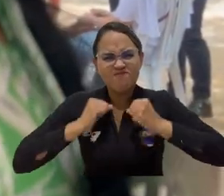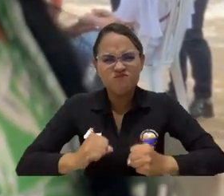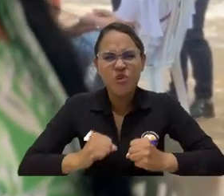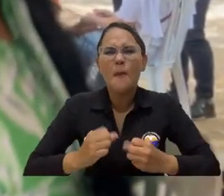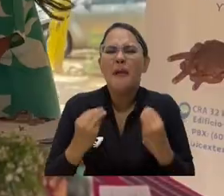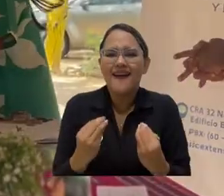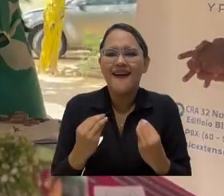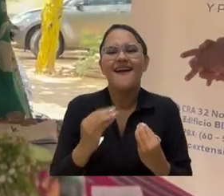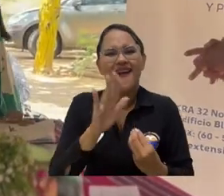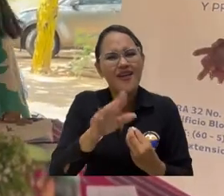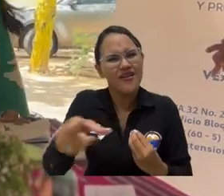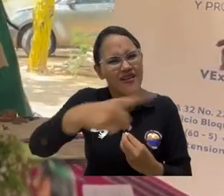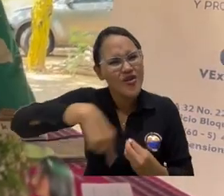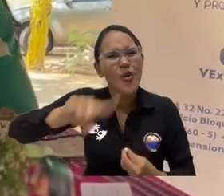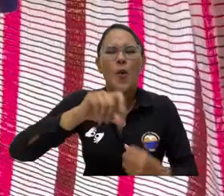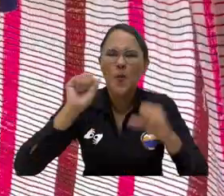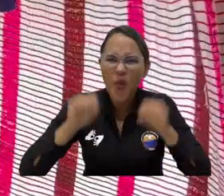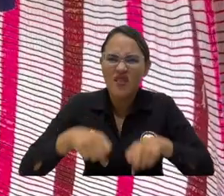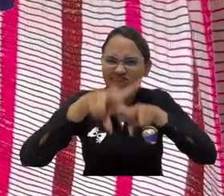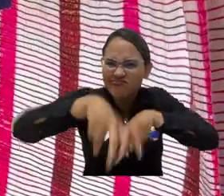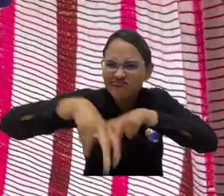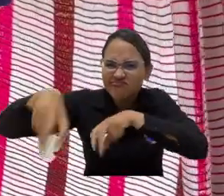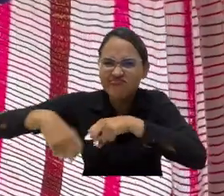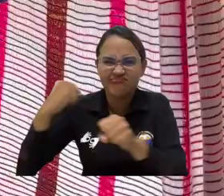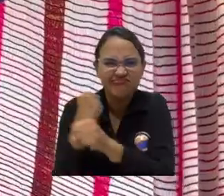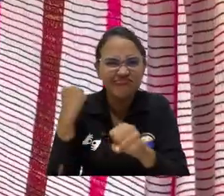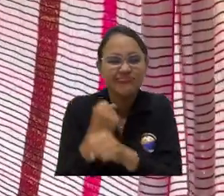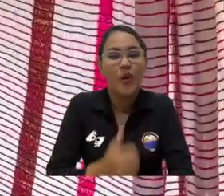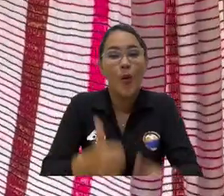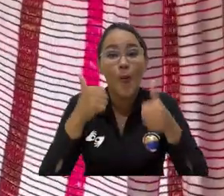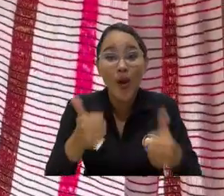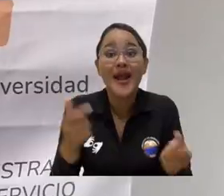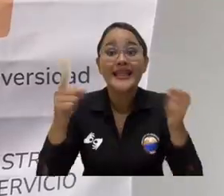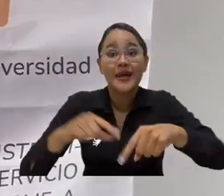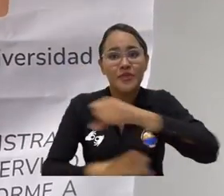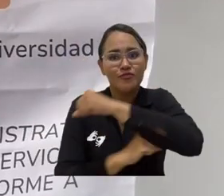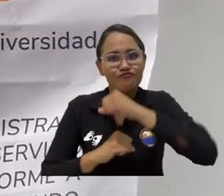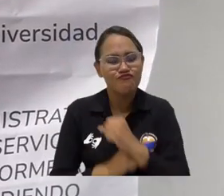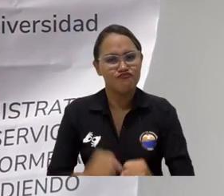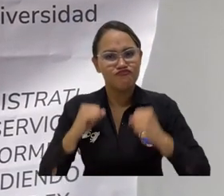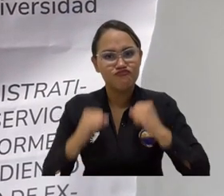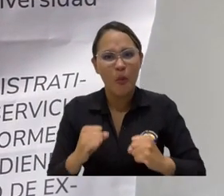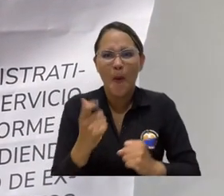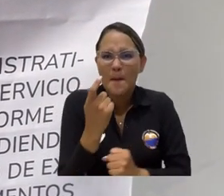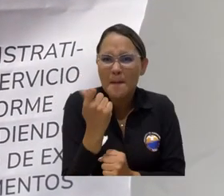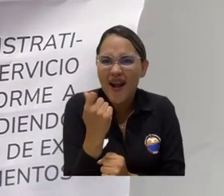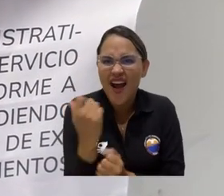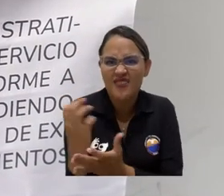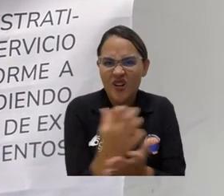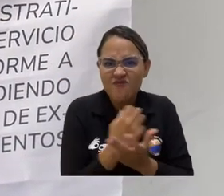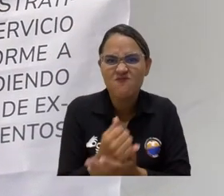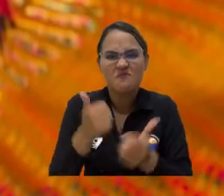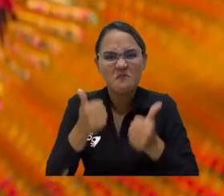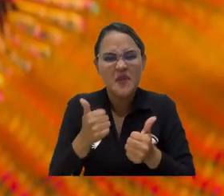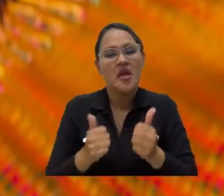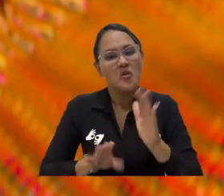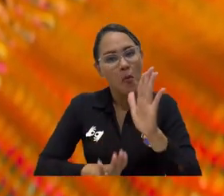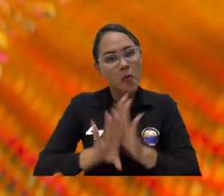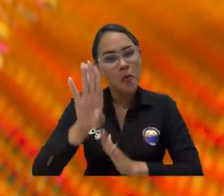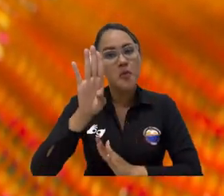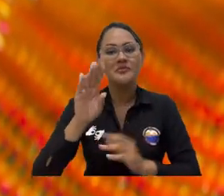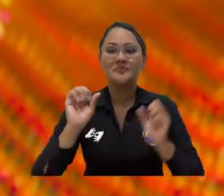generar competencias para el mejoramiento de sus prácticas agrícolas, así como a fortalecer la economía local promoviendo un